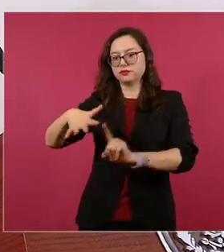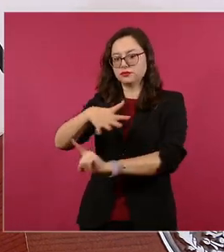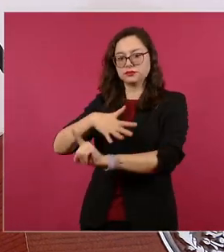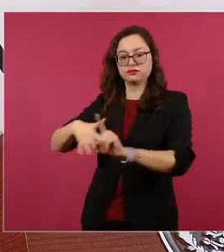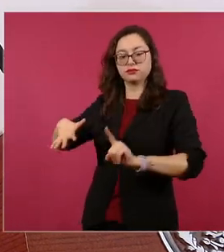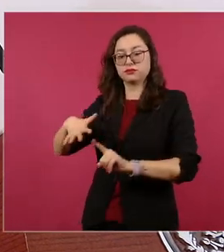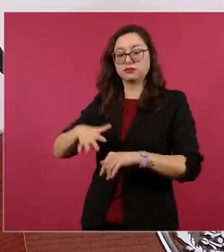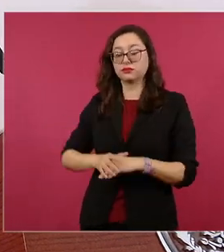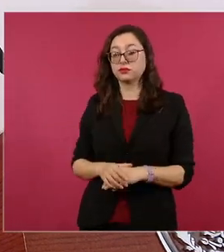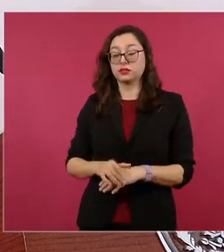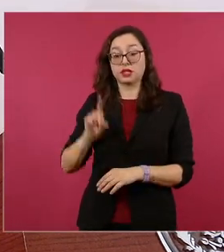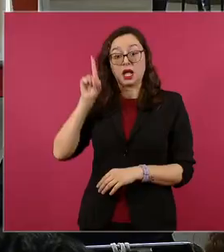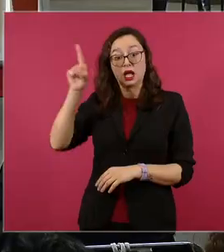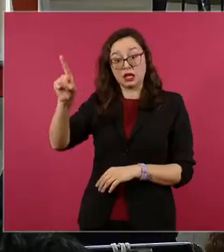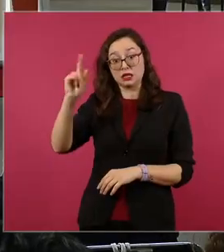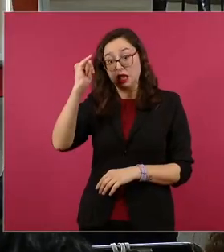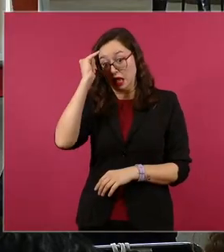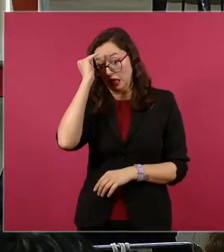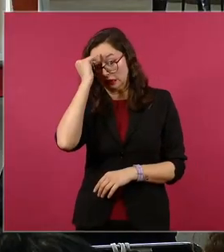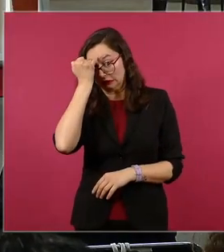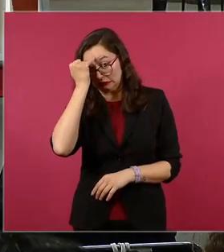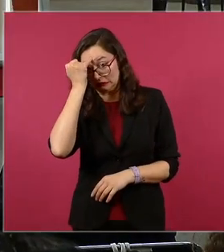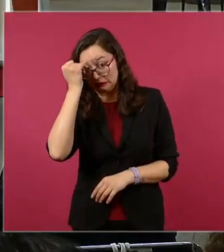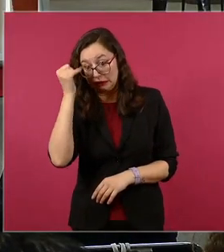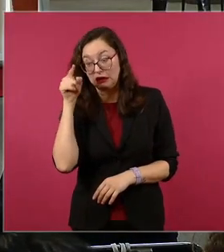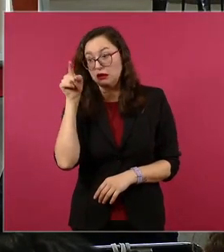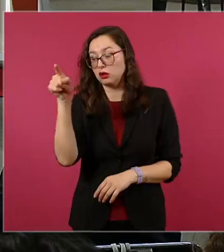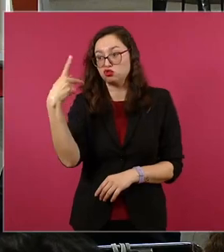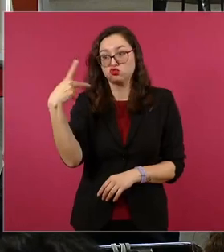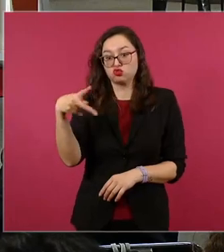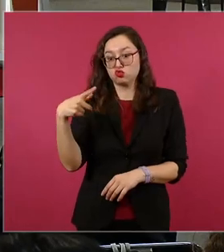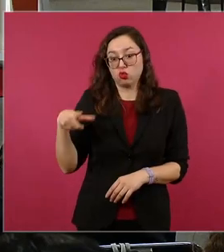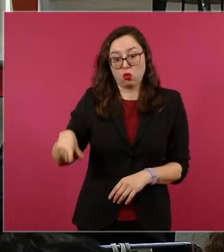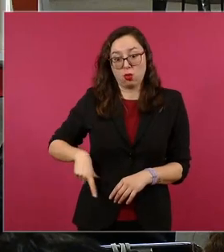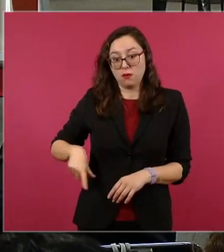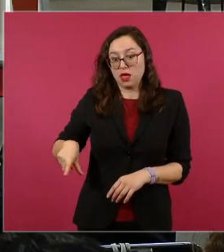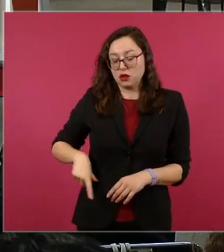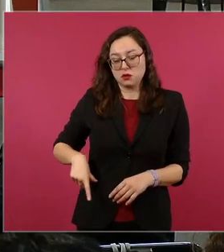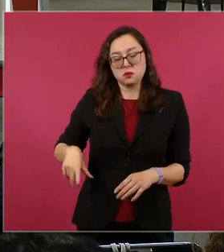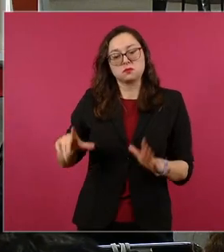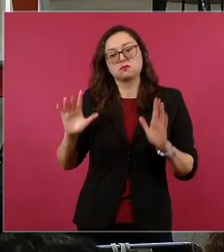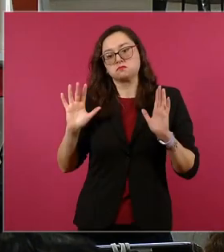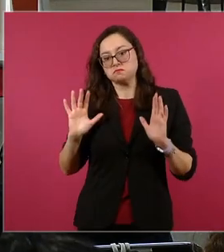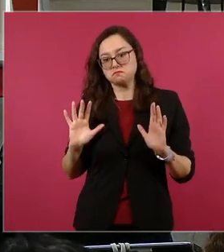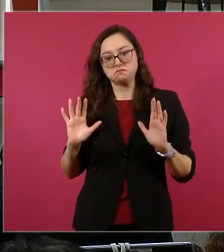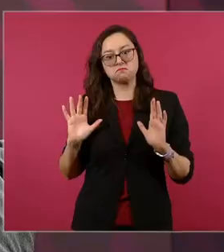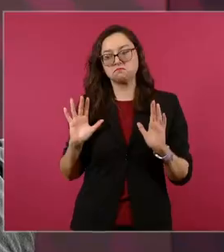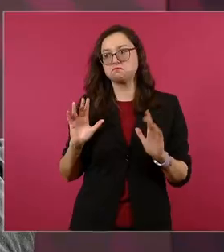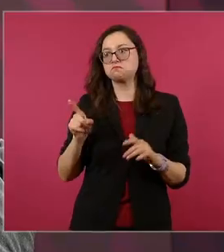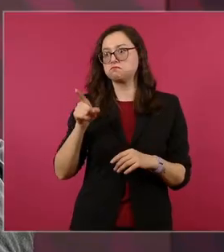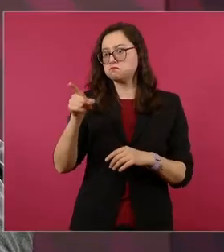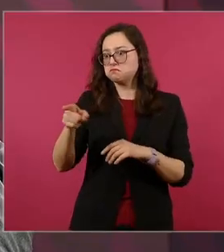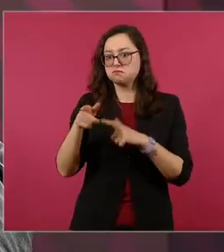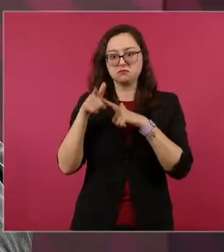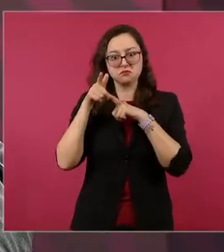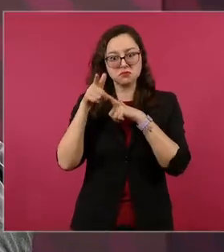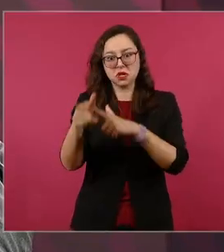del primer ministro Modi, tiene una explicación. Él está haciendo un buen